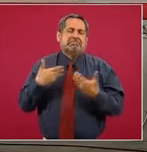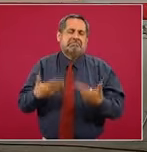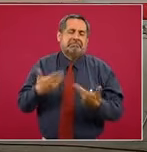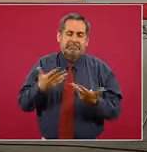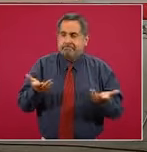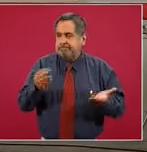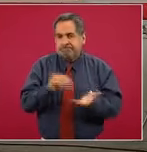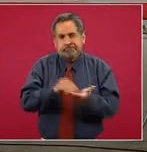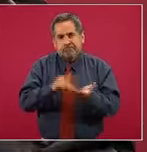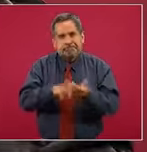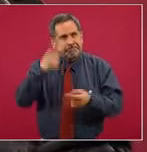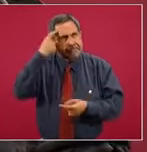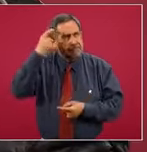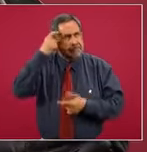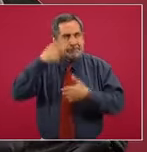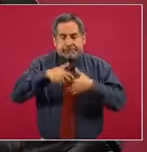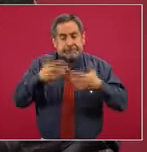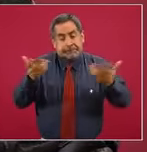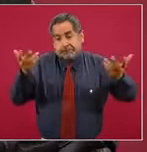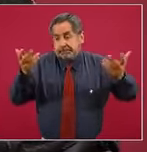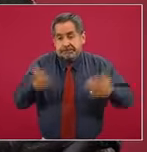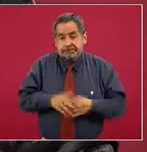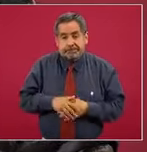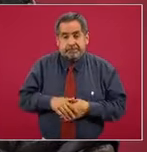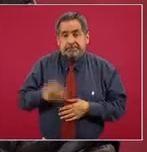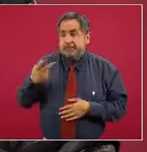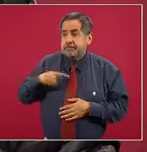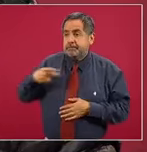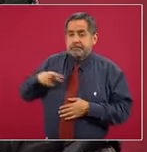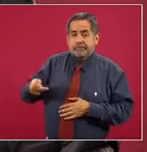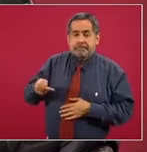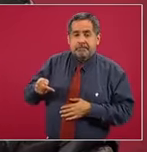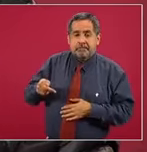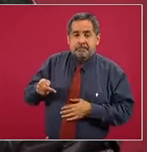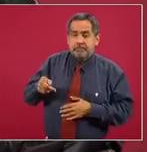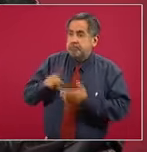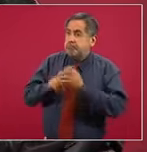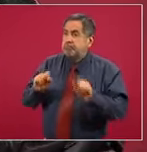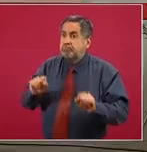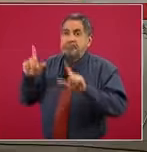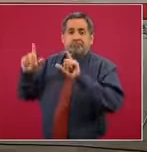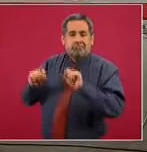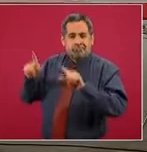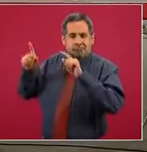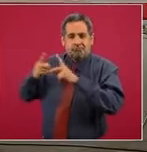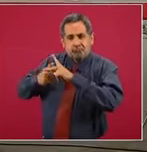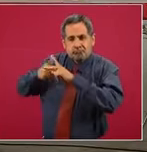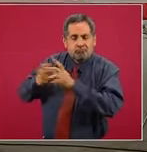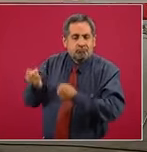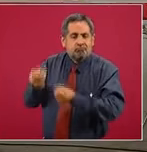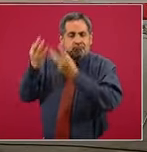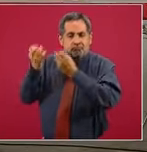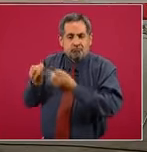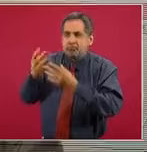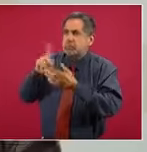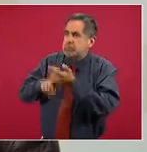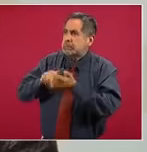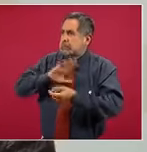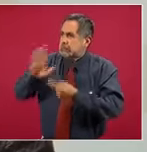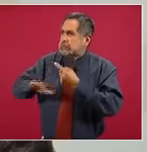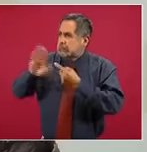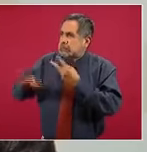siguen creyendo que las personas que presentamos nosotros como un número, como un dato